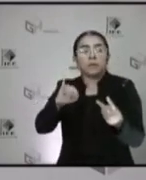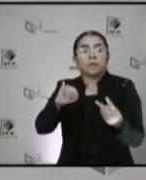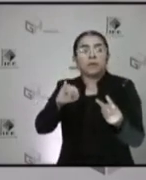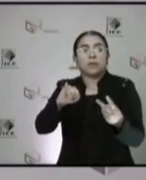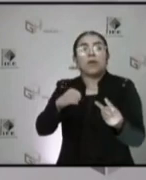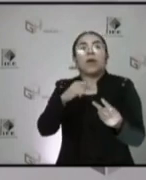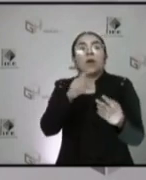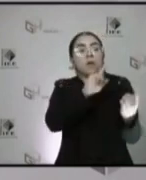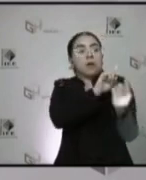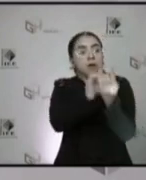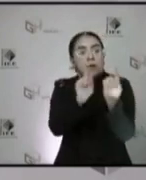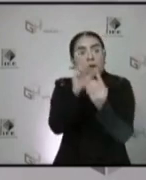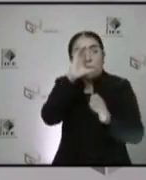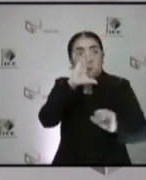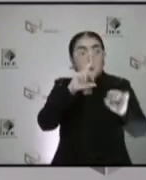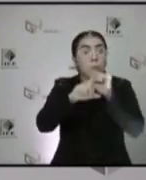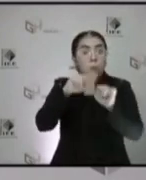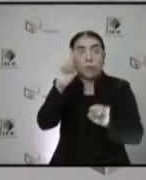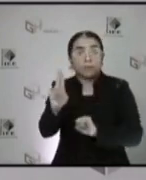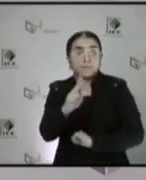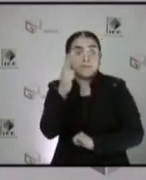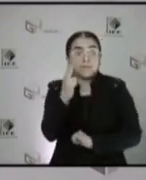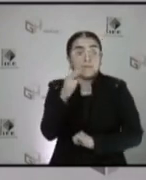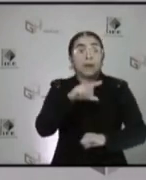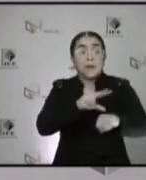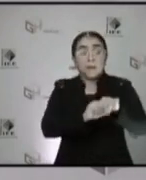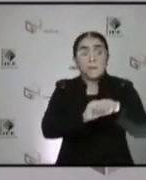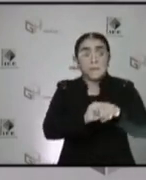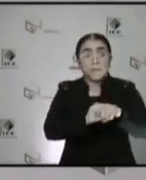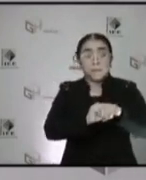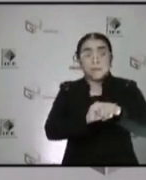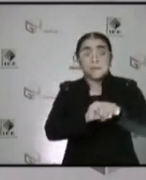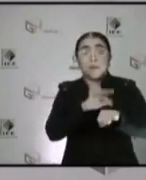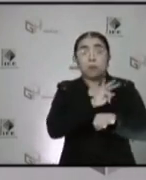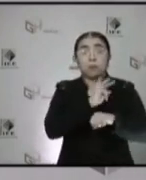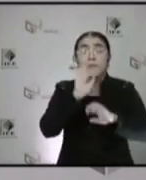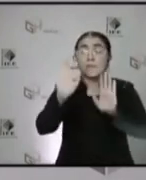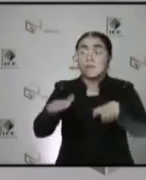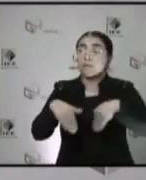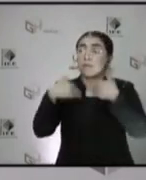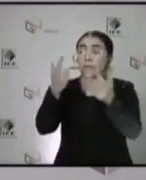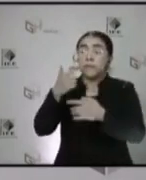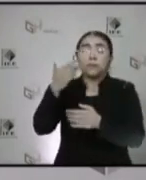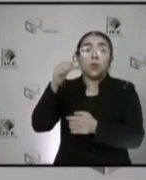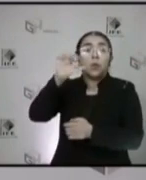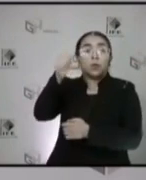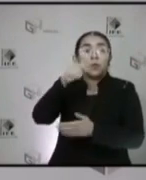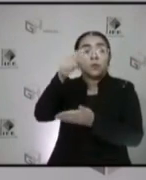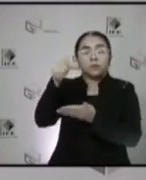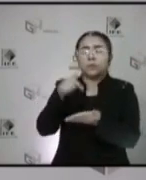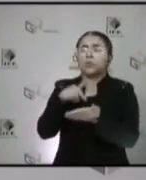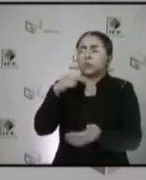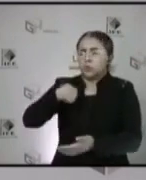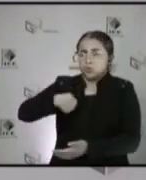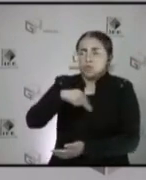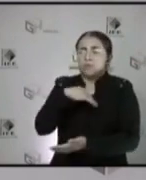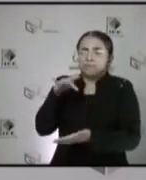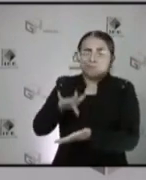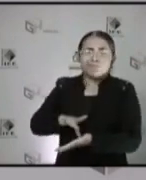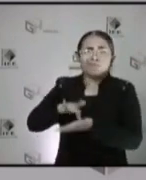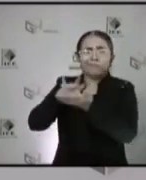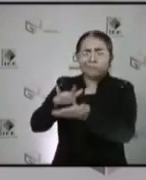Intercultural. Y a los médicos que mientras tanto acepten irse a esos lugares, les daremos un incentivo. Y